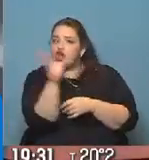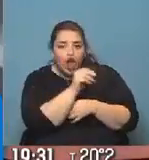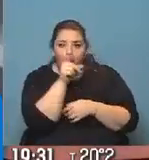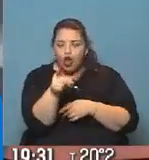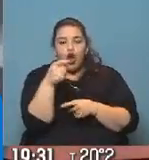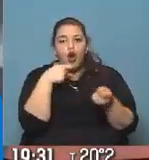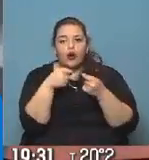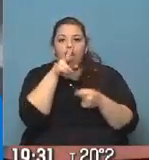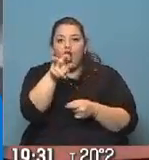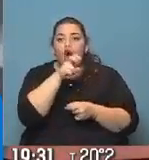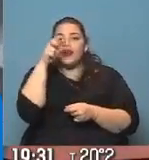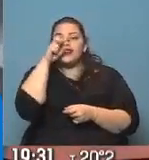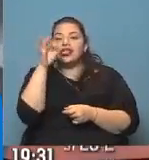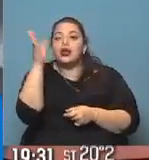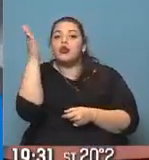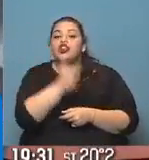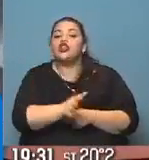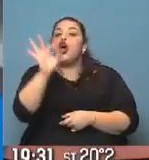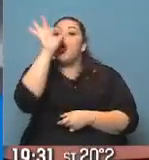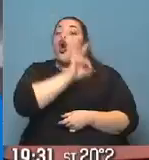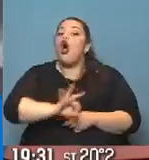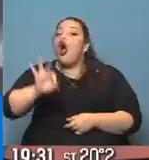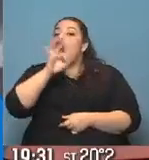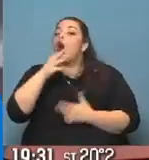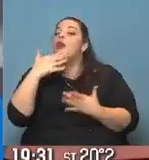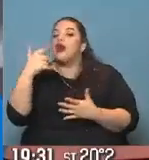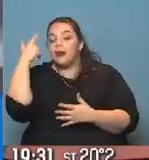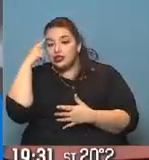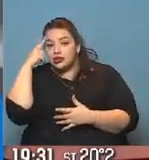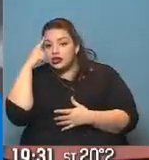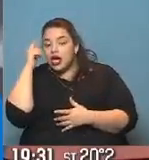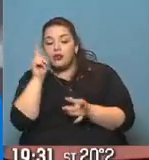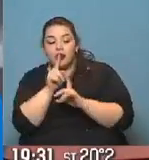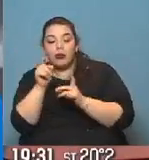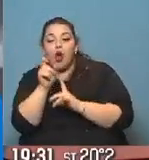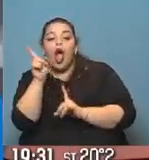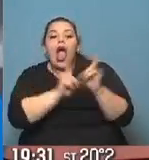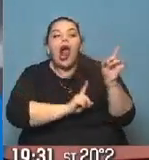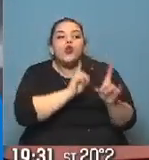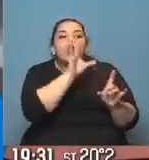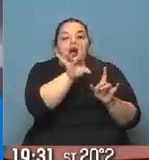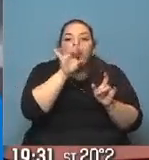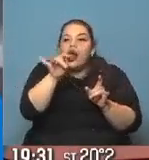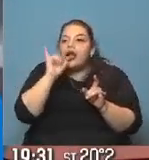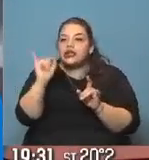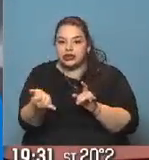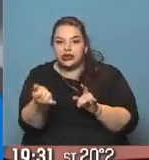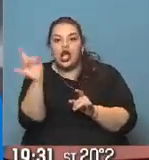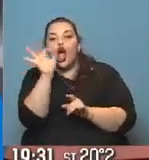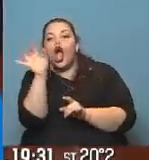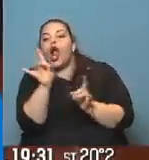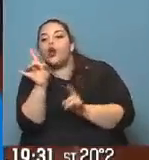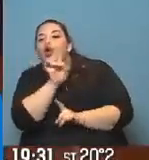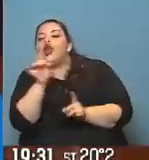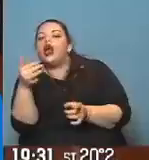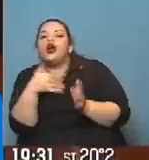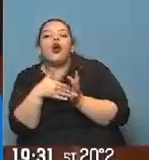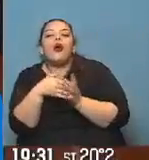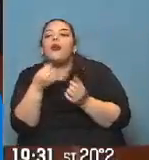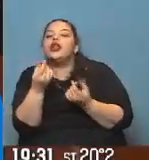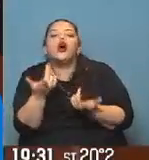cobren el 70%? ¿O pueden pensar que esto obviamente va a ser apelado y no va a ser aceptado por la Corte Suprema? A